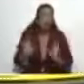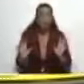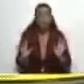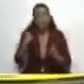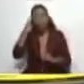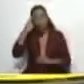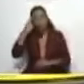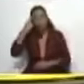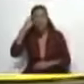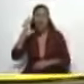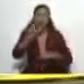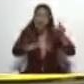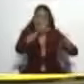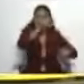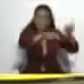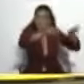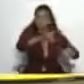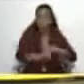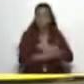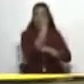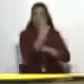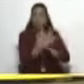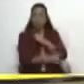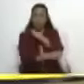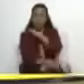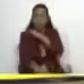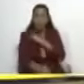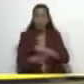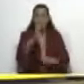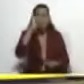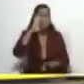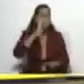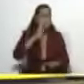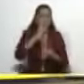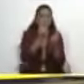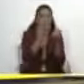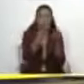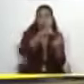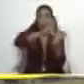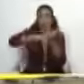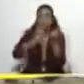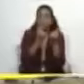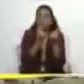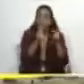Muchas veces los traidores, los vendepatrios y los corruptos